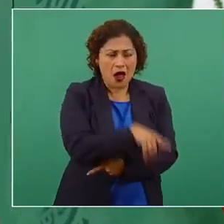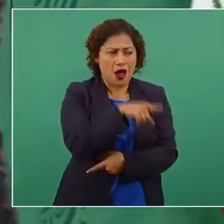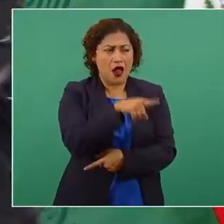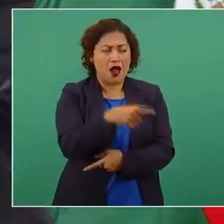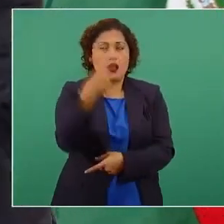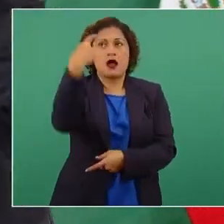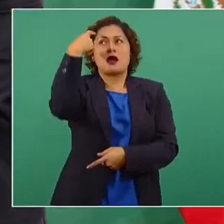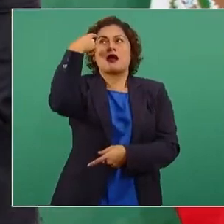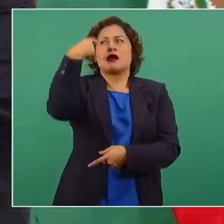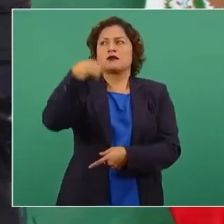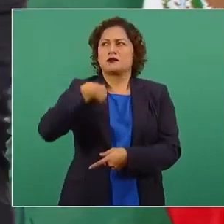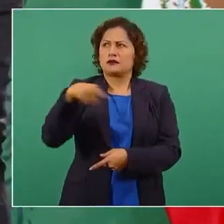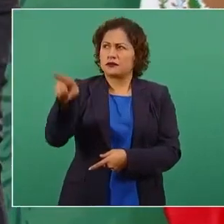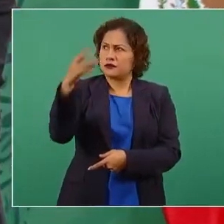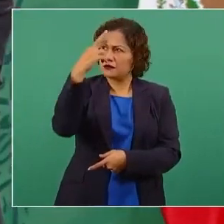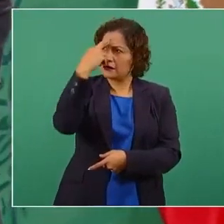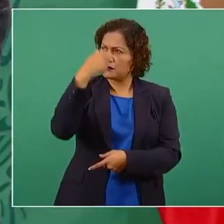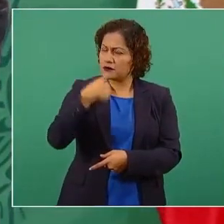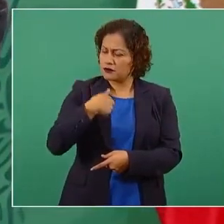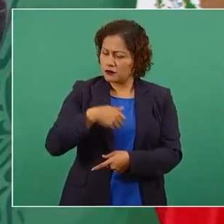con humildad,